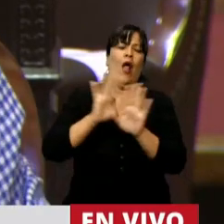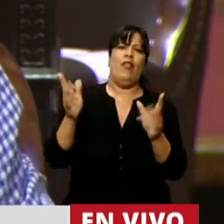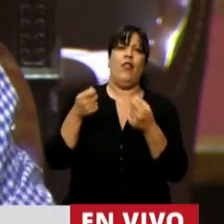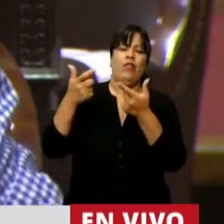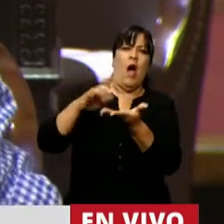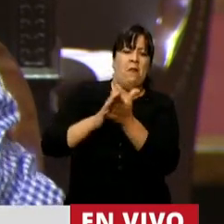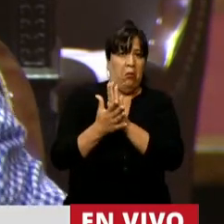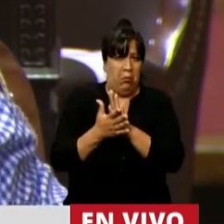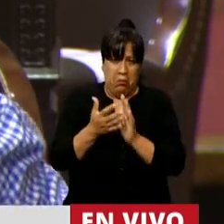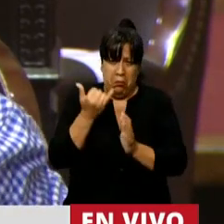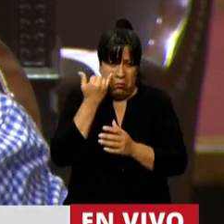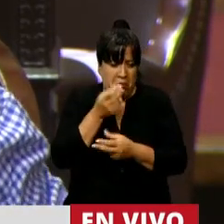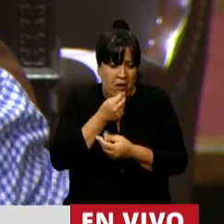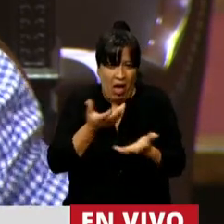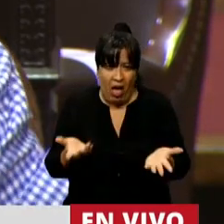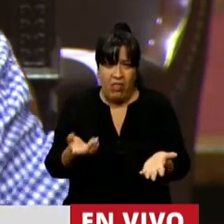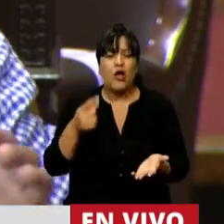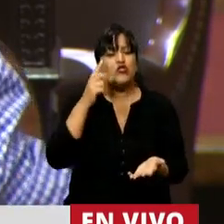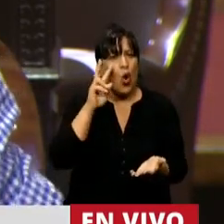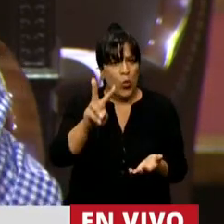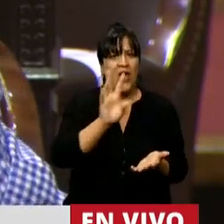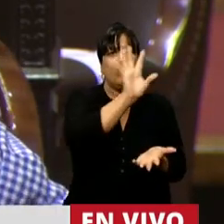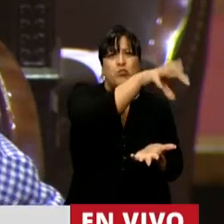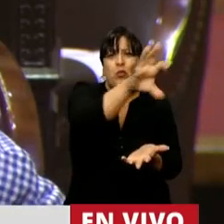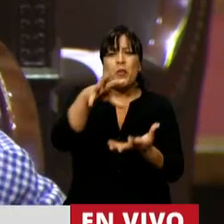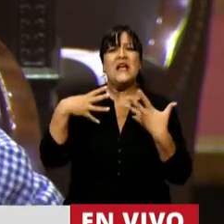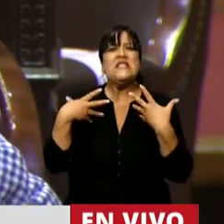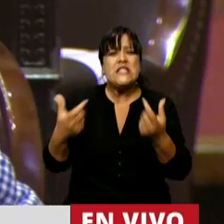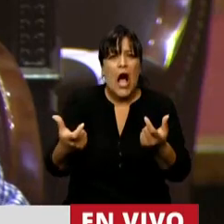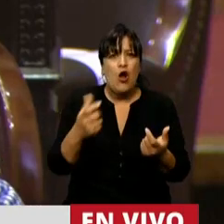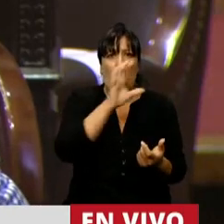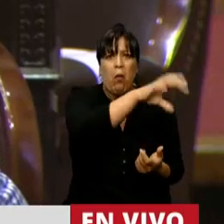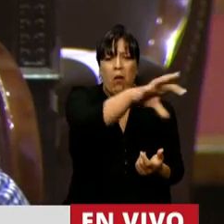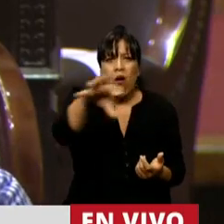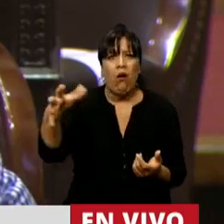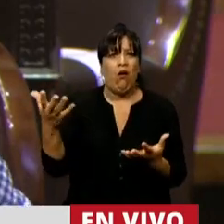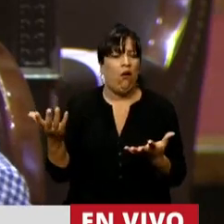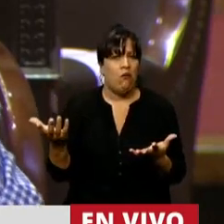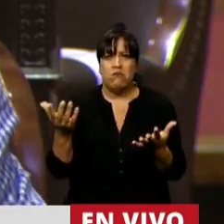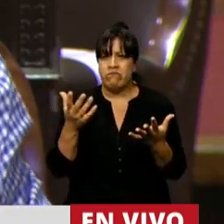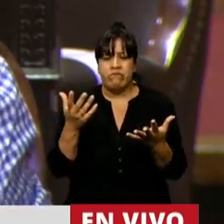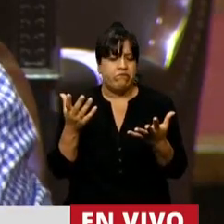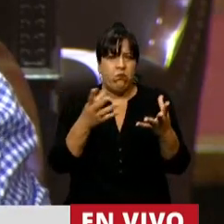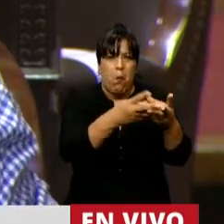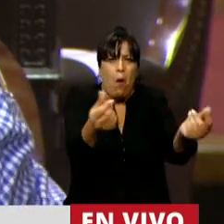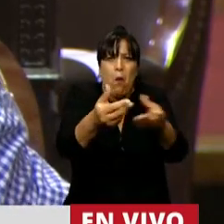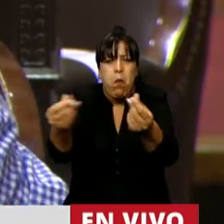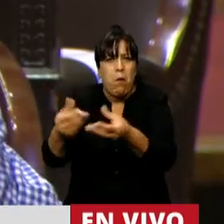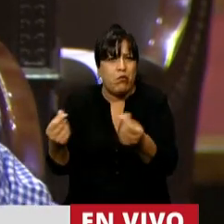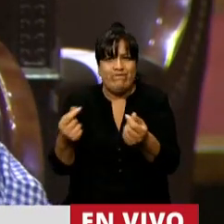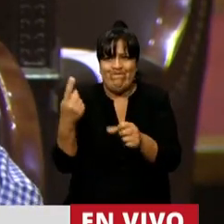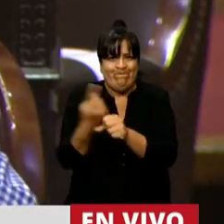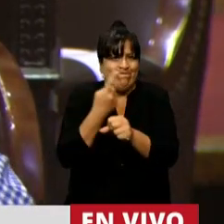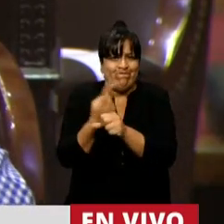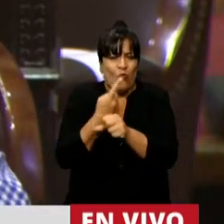reparadora. Vi cómo paulatinamente los centros de salud geográficamente se corrían del escenario del territorio y no tenía posibilidad